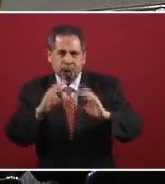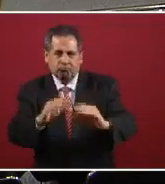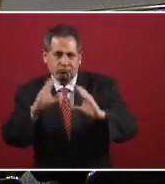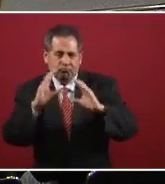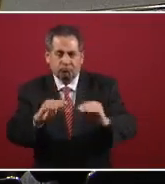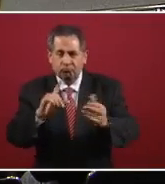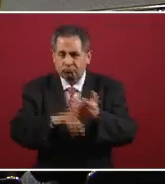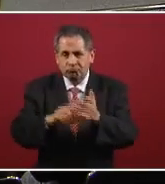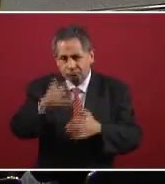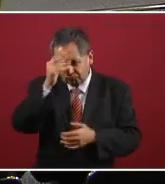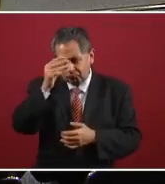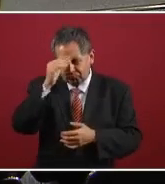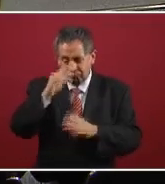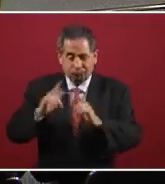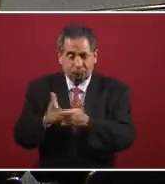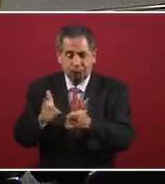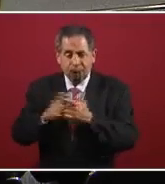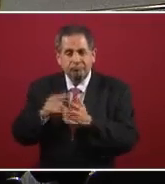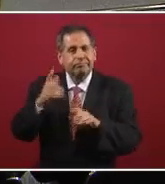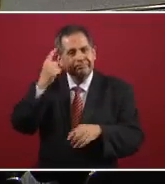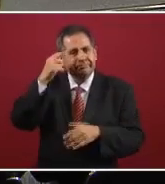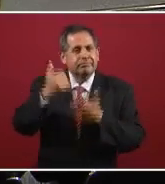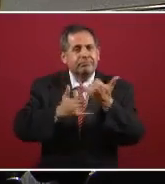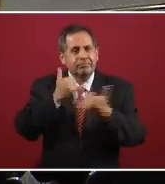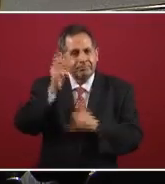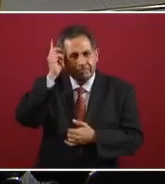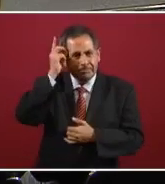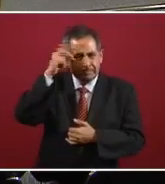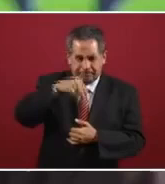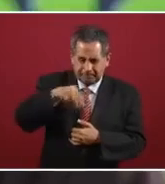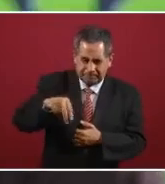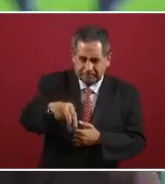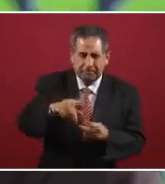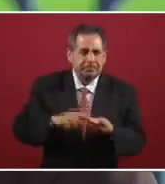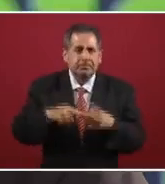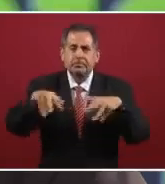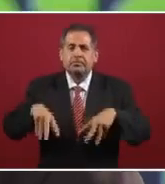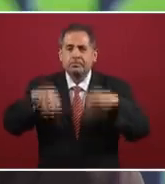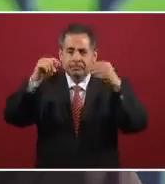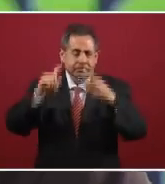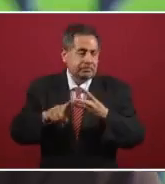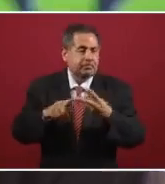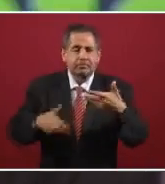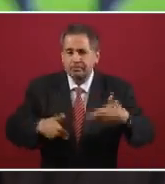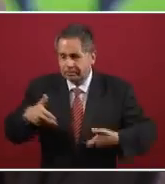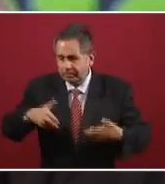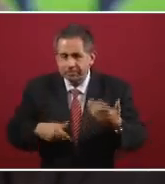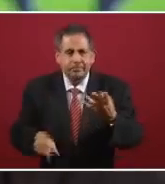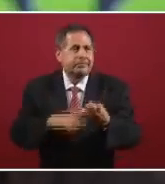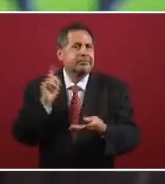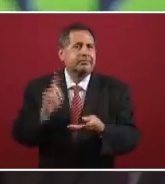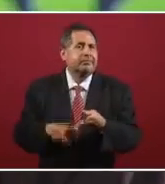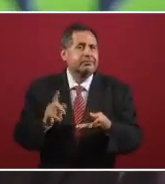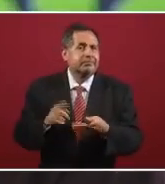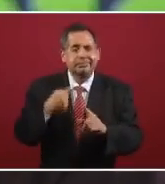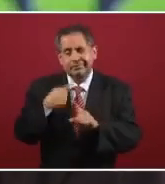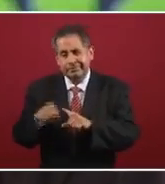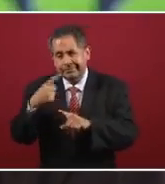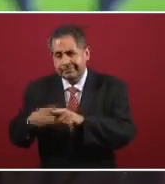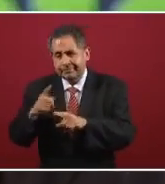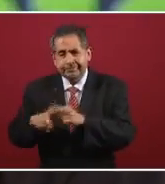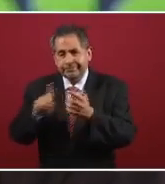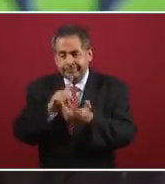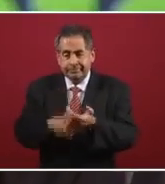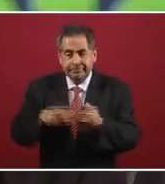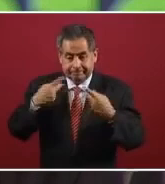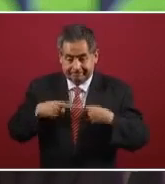cultural, clubes de ajedrez, en fin, circo social, teatro social, generar condiciones para